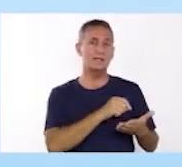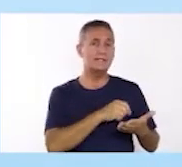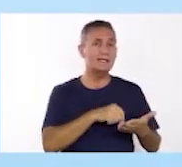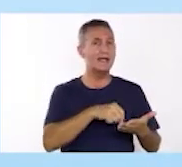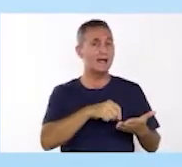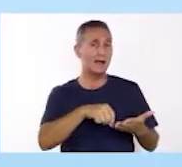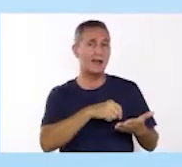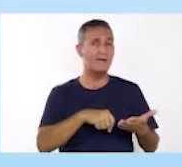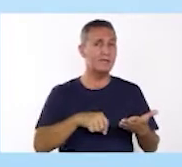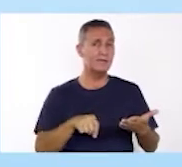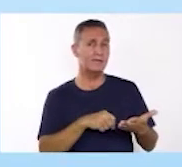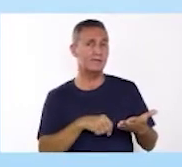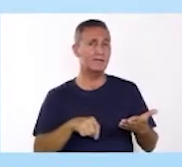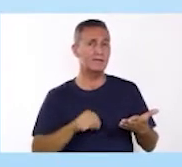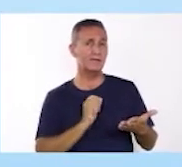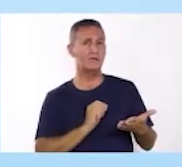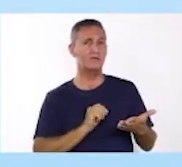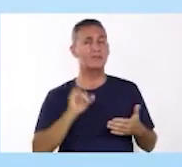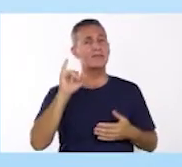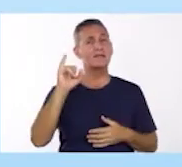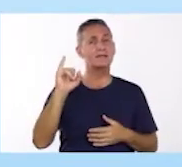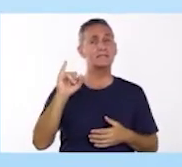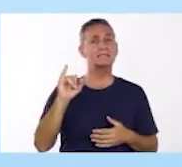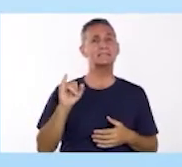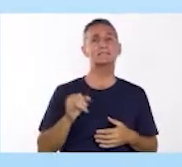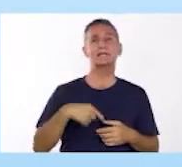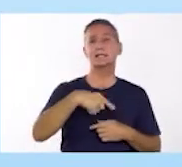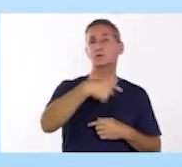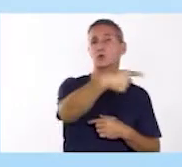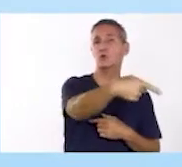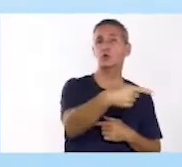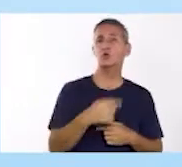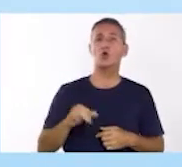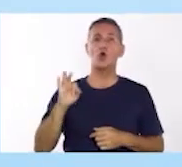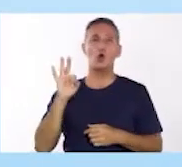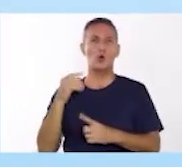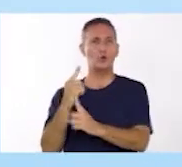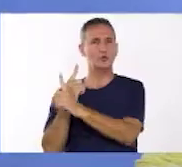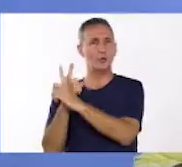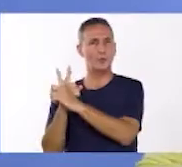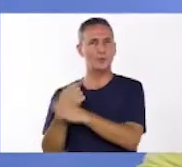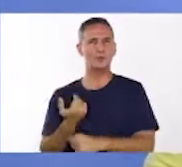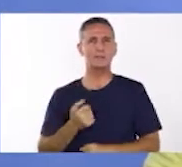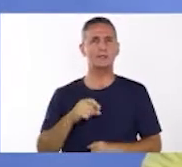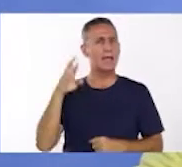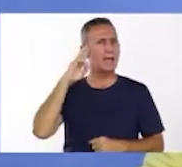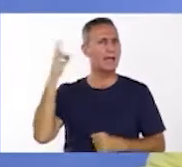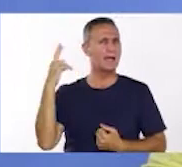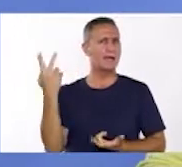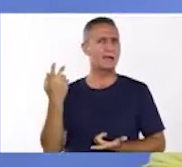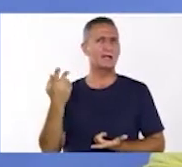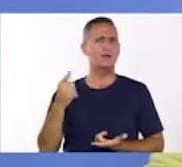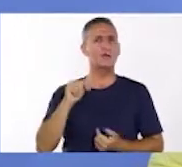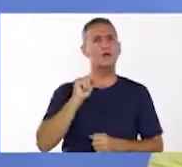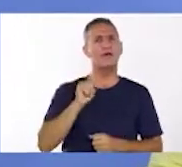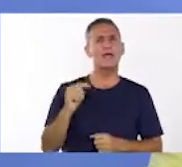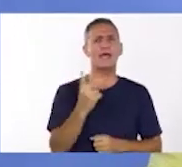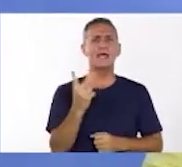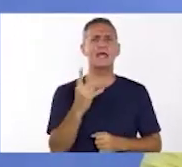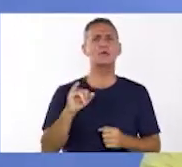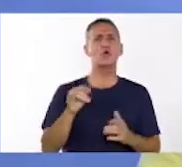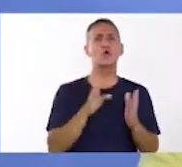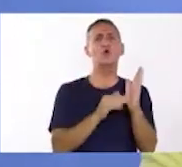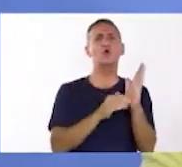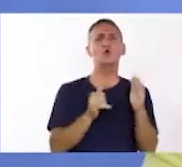redacción, en sexto regular y octavo por encuentro. Recuerden que estos 2